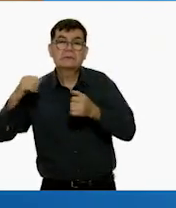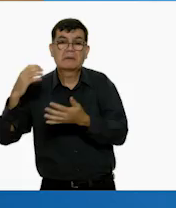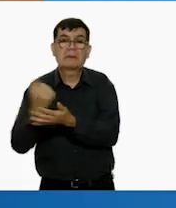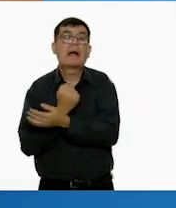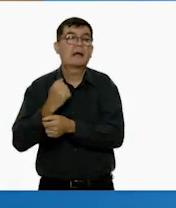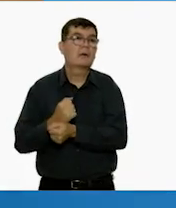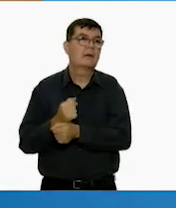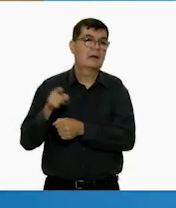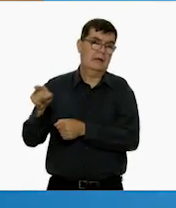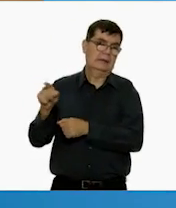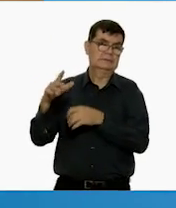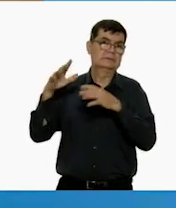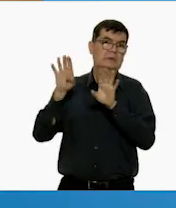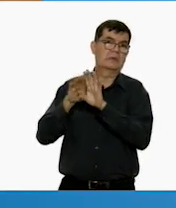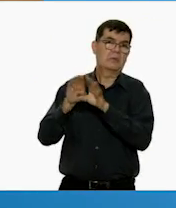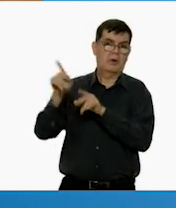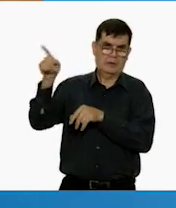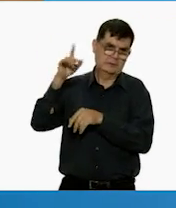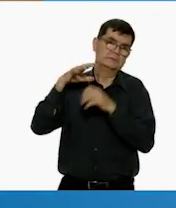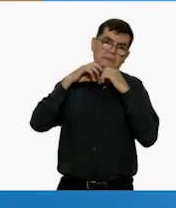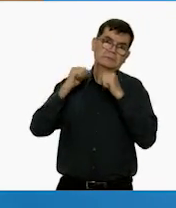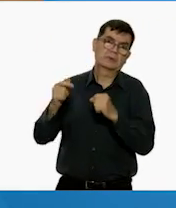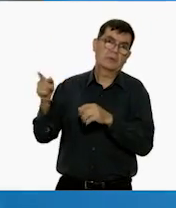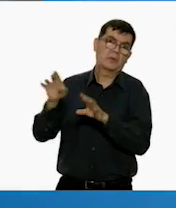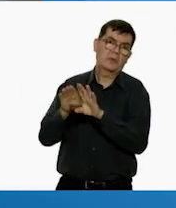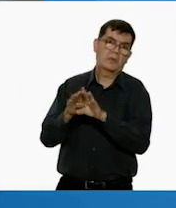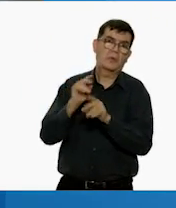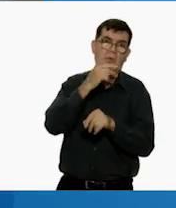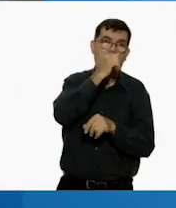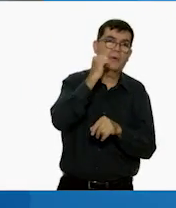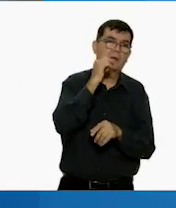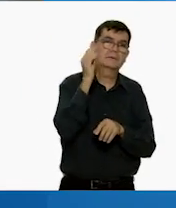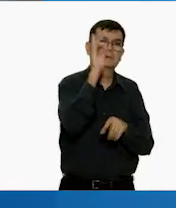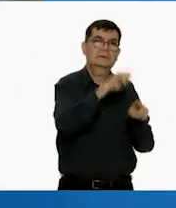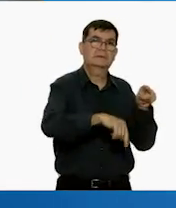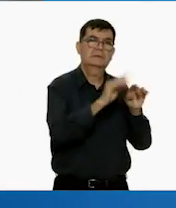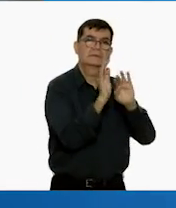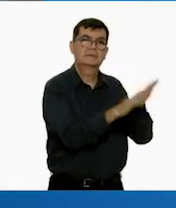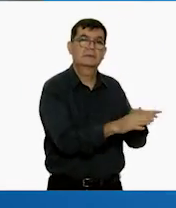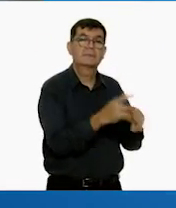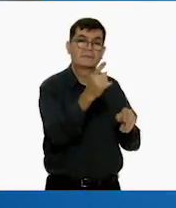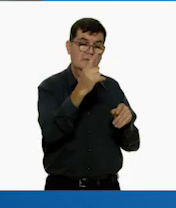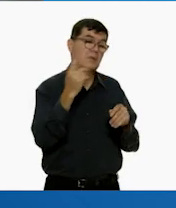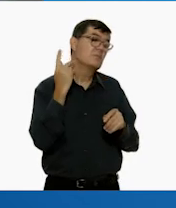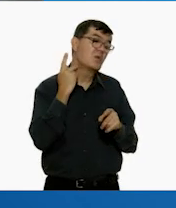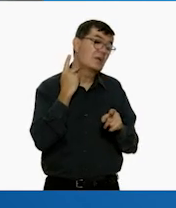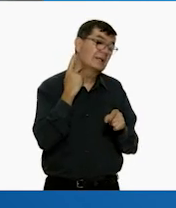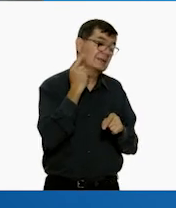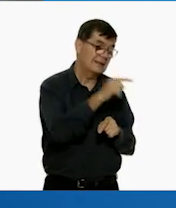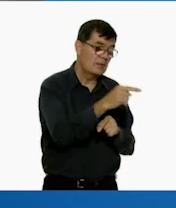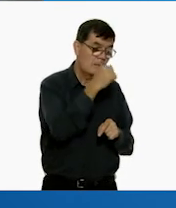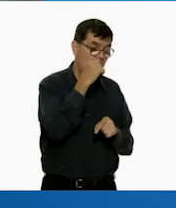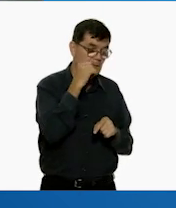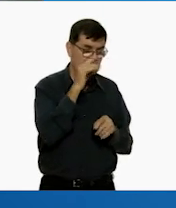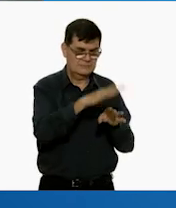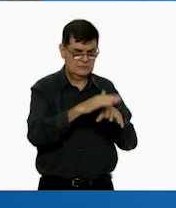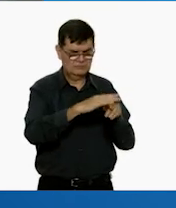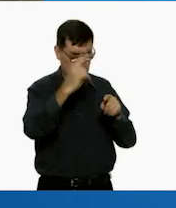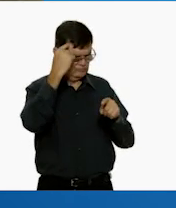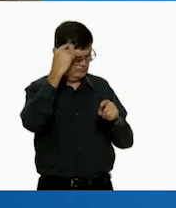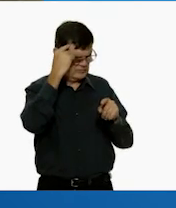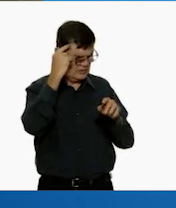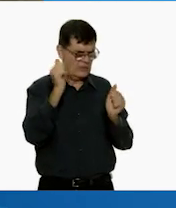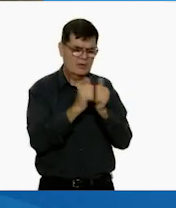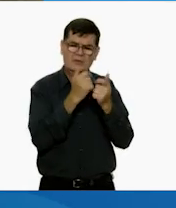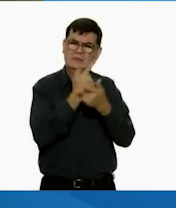el santo de la historia sería Maximiliano de Habsburgo y no Benito Juárez. Juárez nos deja un legado político muy importante que es el alma del liberalismo del